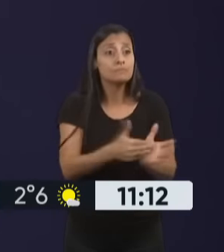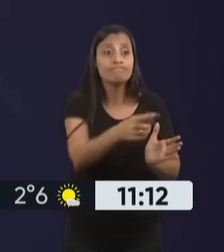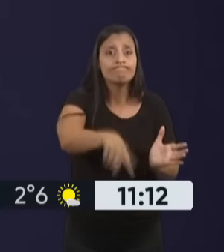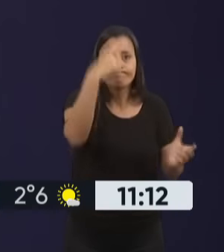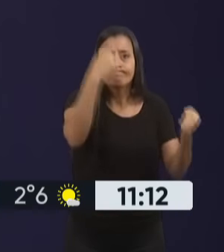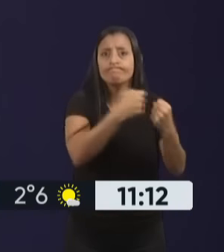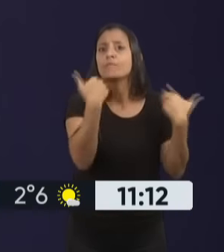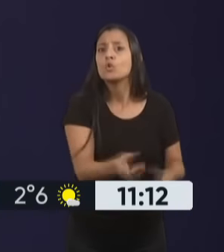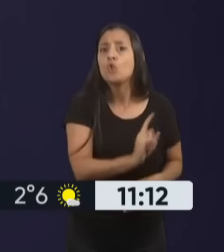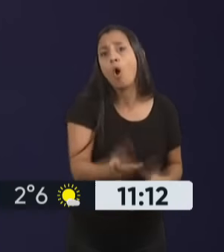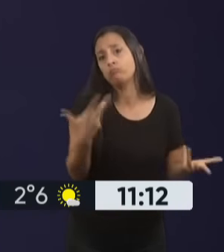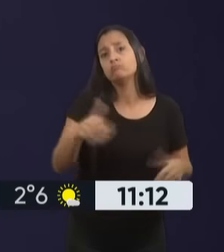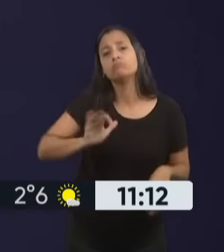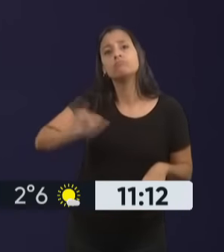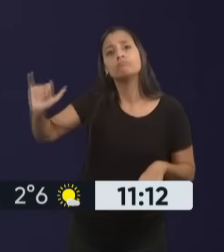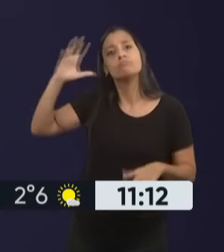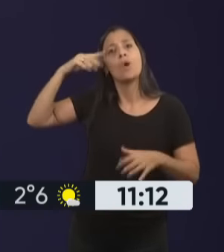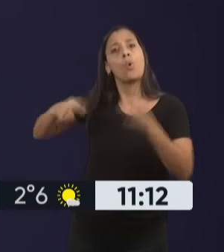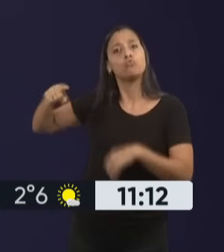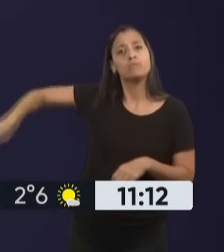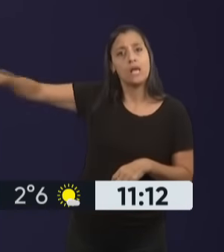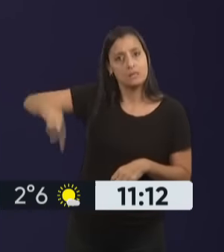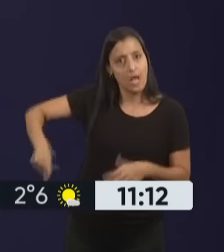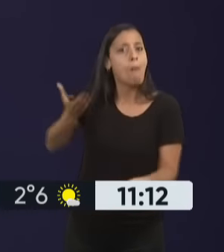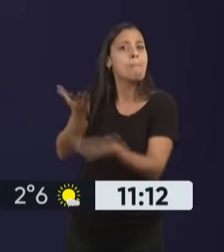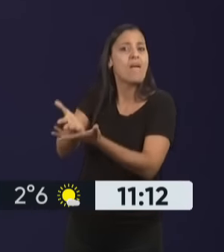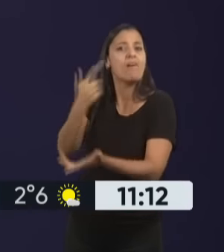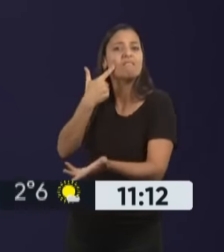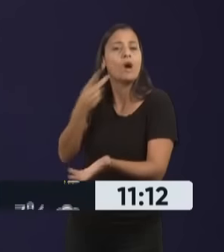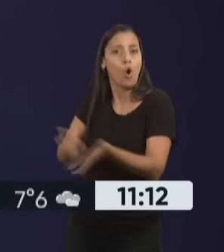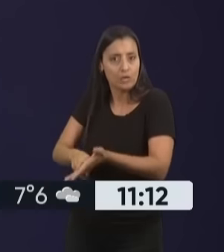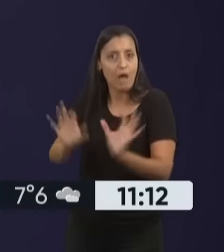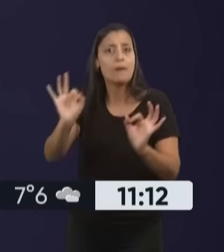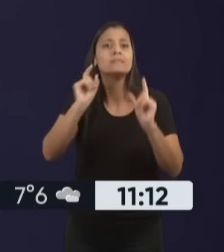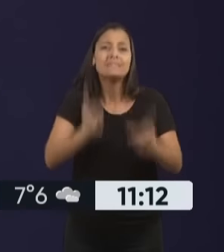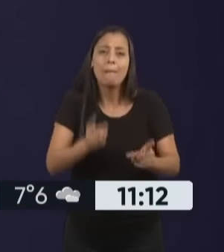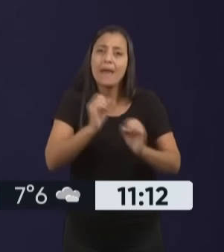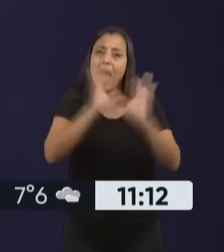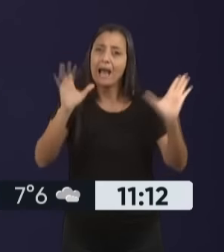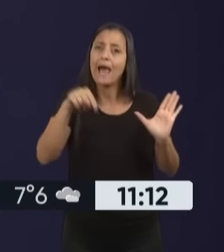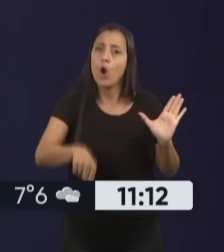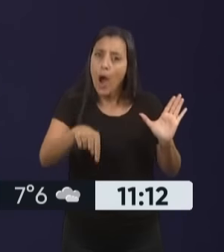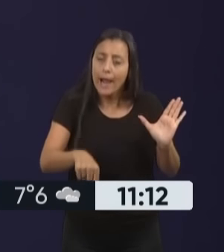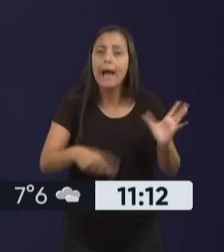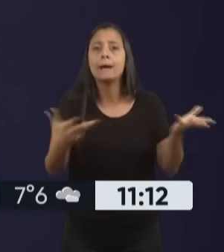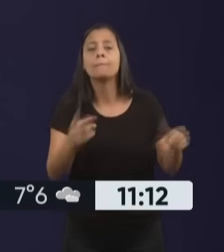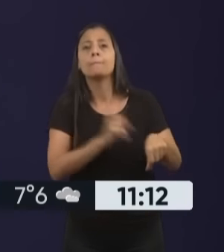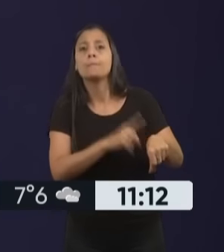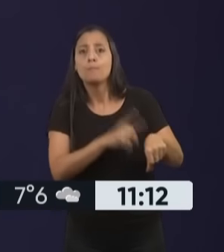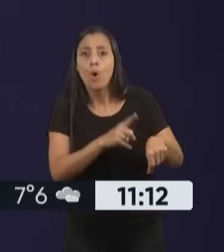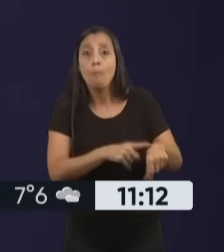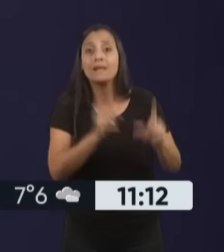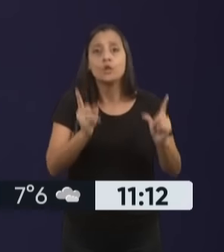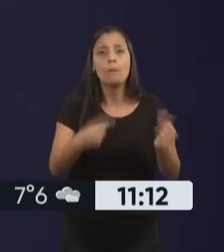y y y también es bueno aclararte que eh Aquí hay una presunción cuando